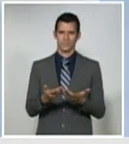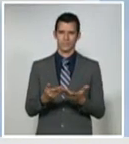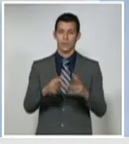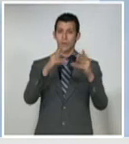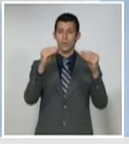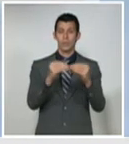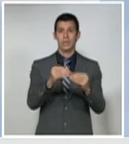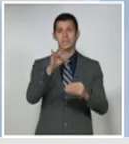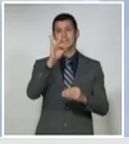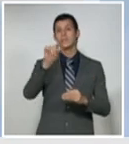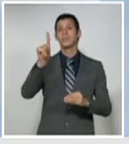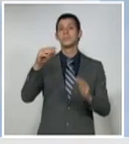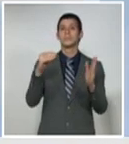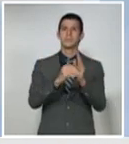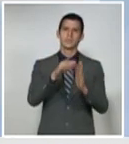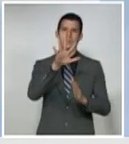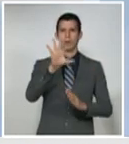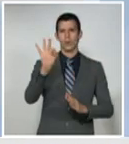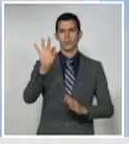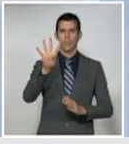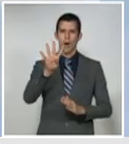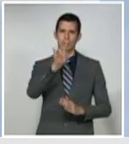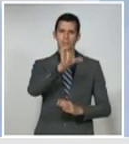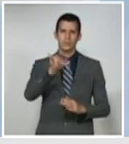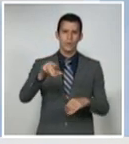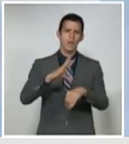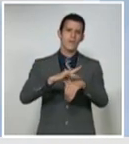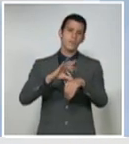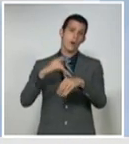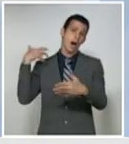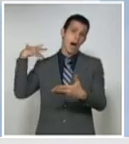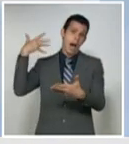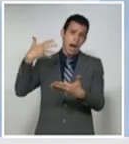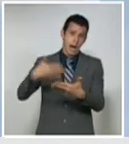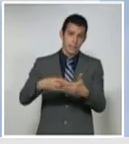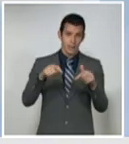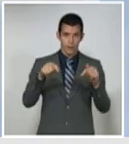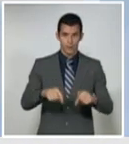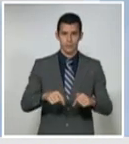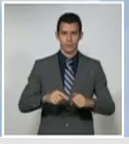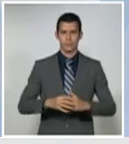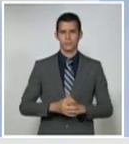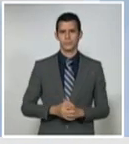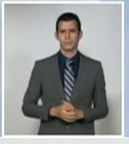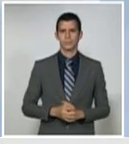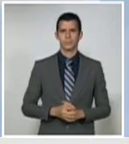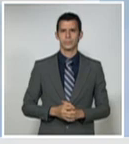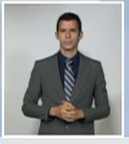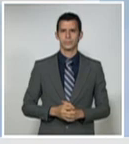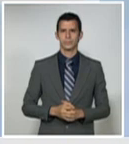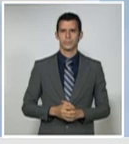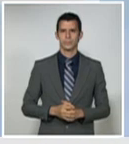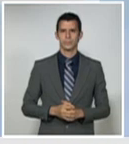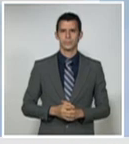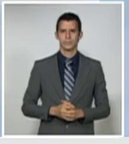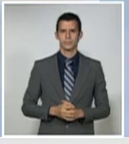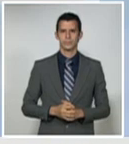71.584 pacientes diagnosticados con la enfermedad en Cuba desde marzo del